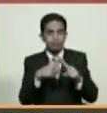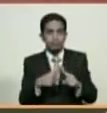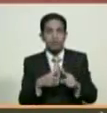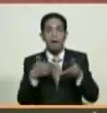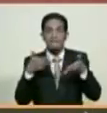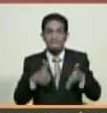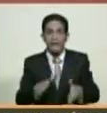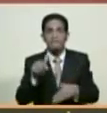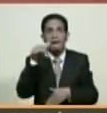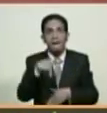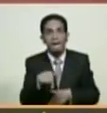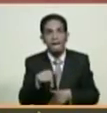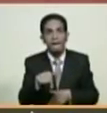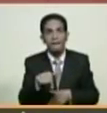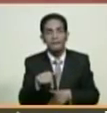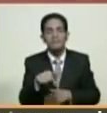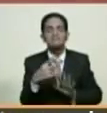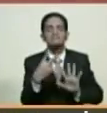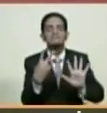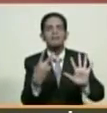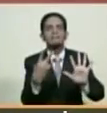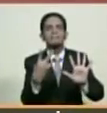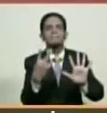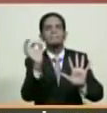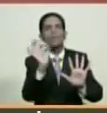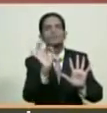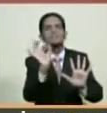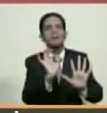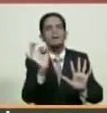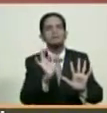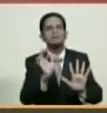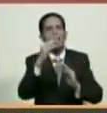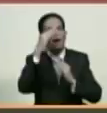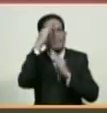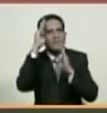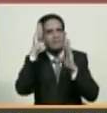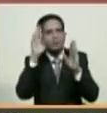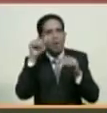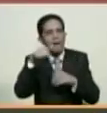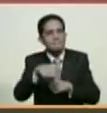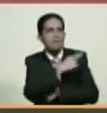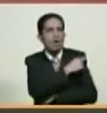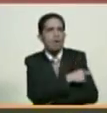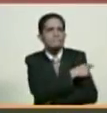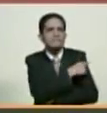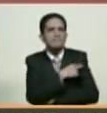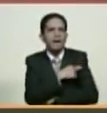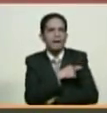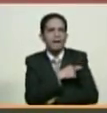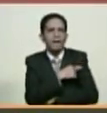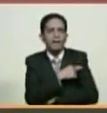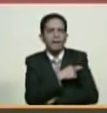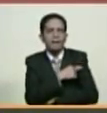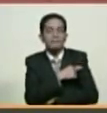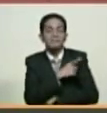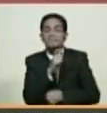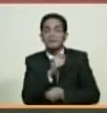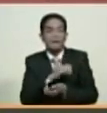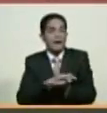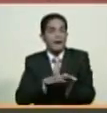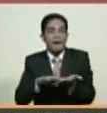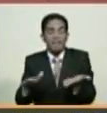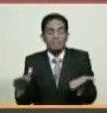este año 2018, el 7% va a ser atendido en nuestros hospitales, en nuestras maternidades, de manera